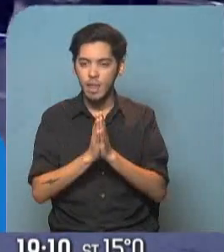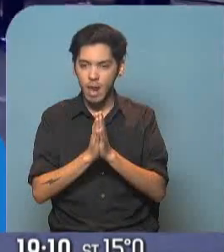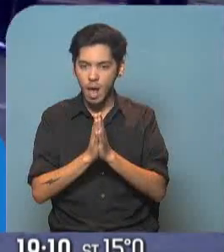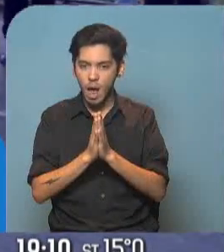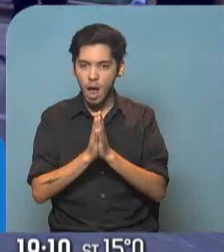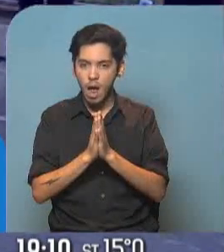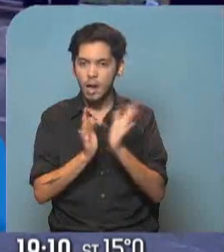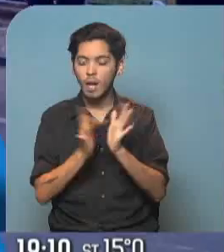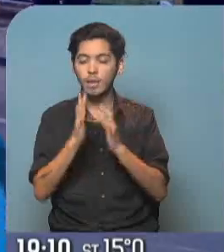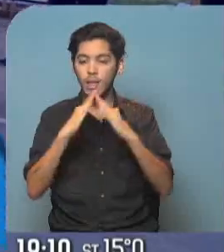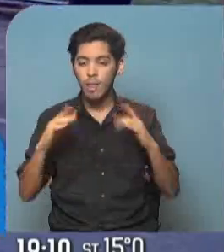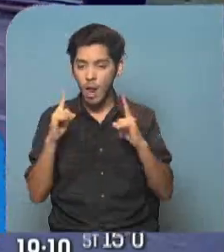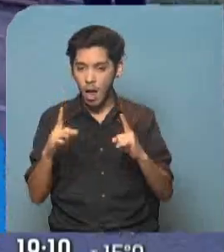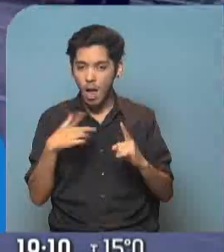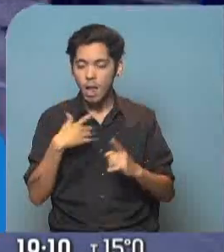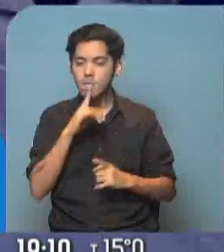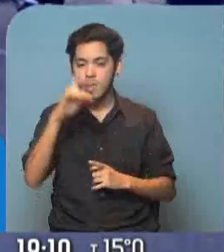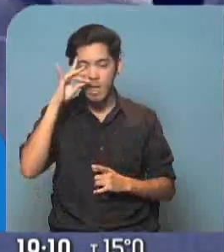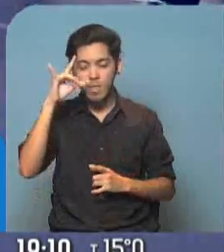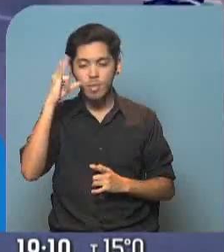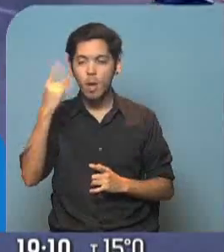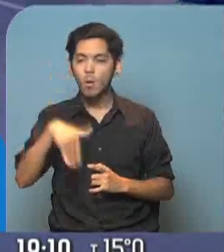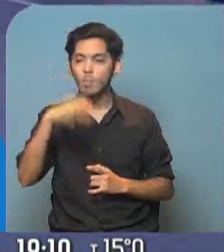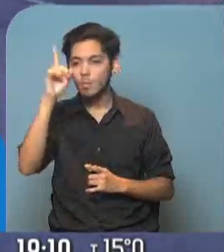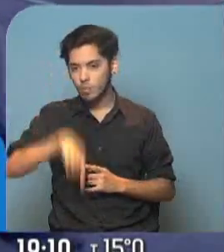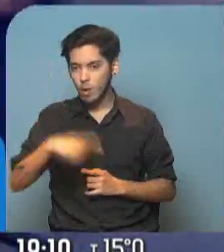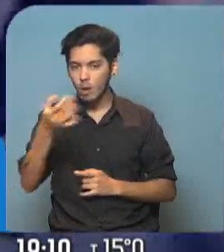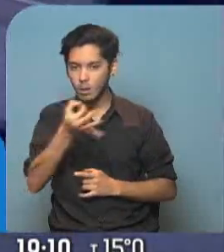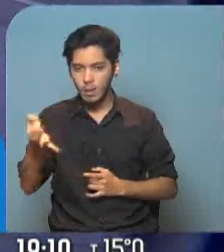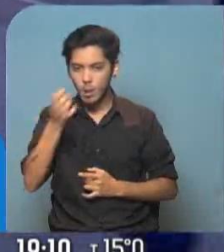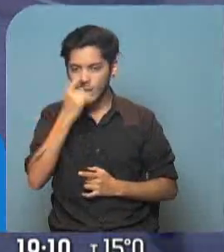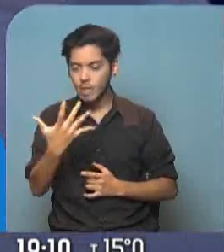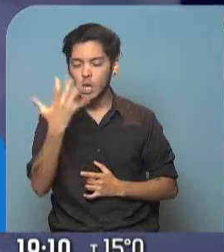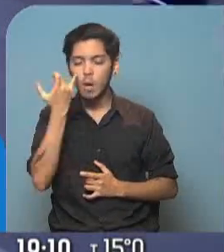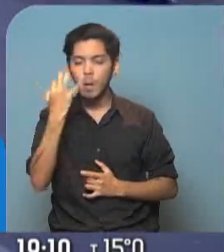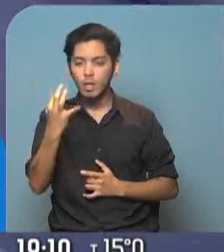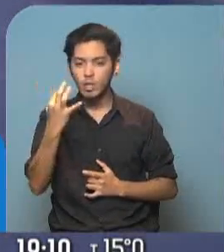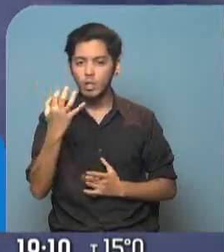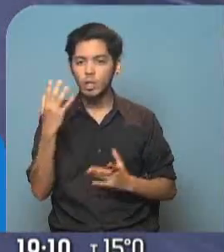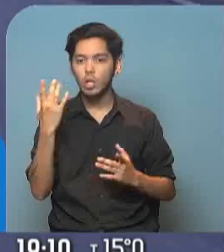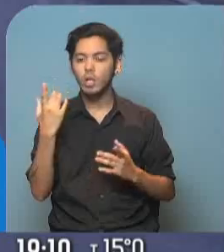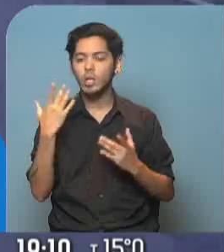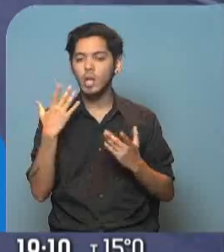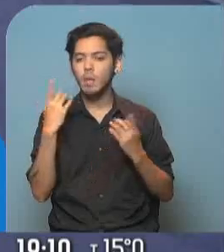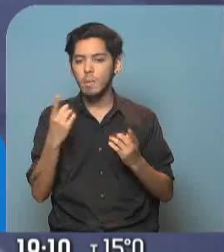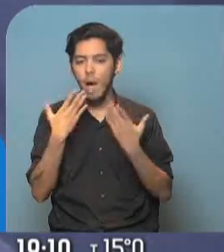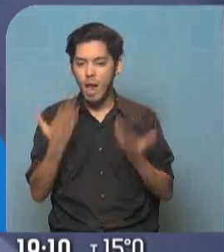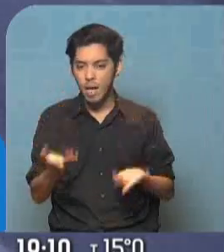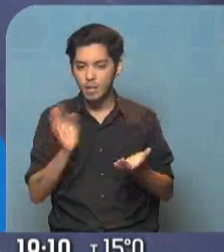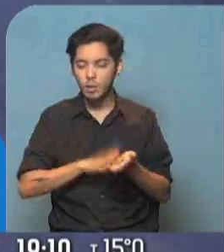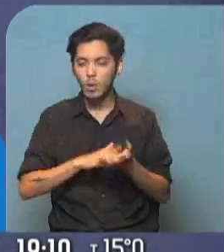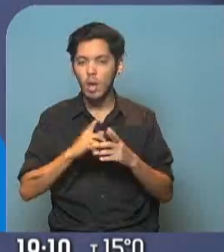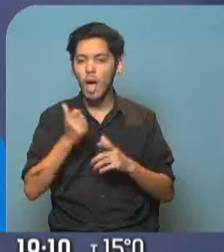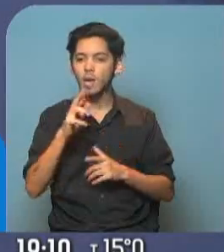el Tedeum anual, como se realiza cada 25 de mayo. La ceremonia de acción de gracias a cargo del arzobispo de Buenos